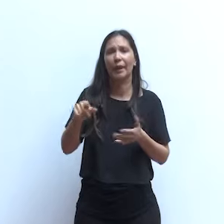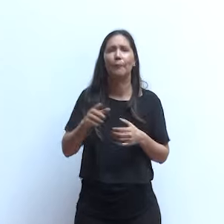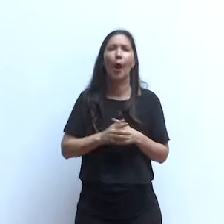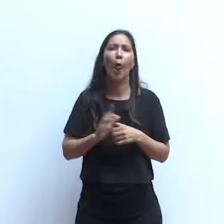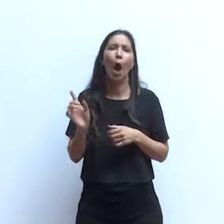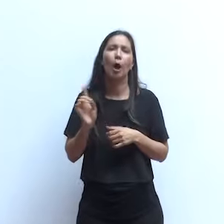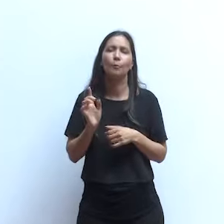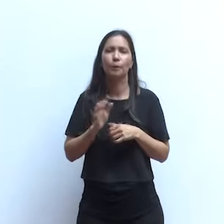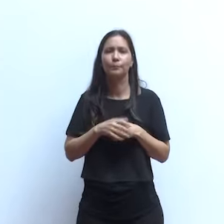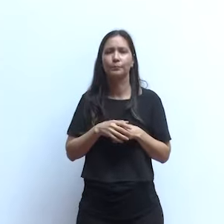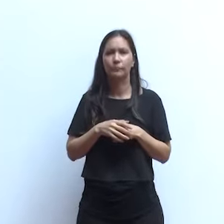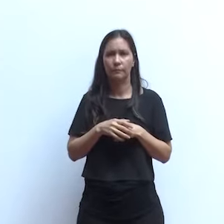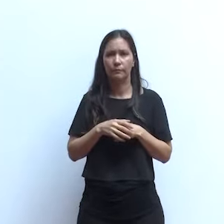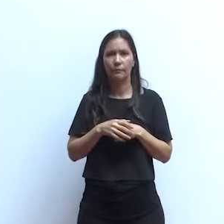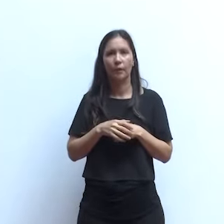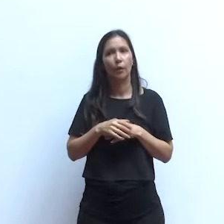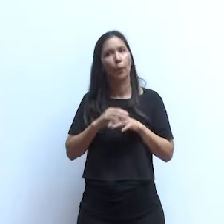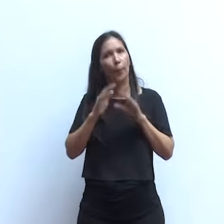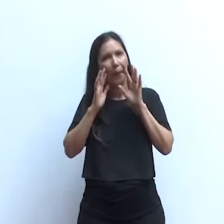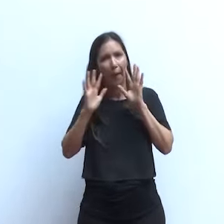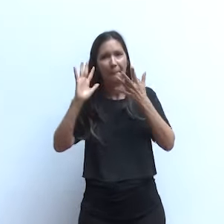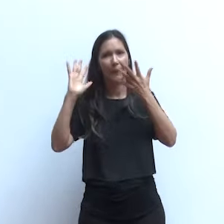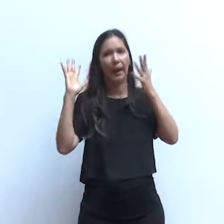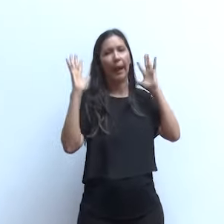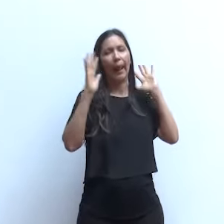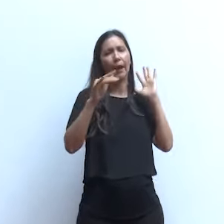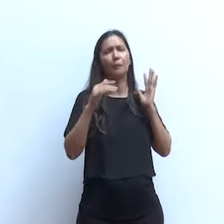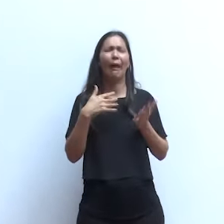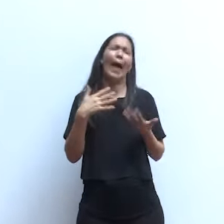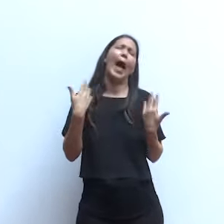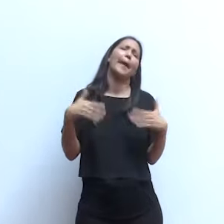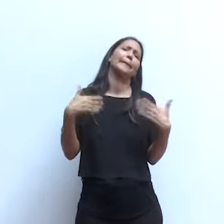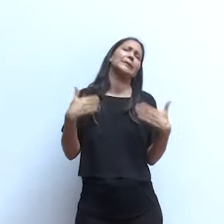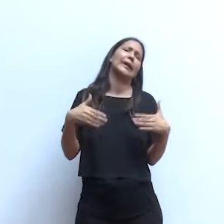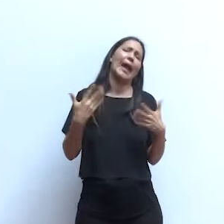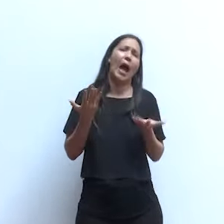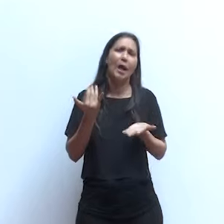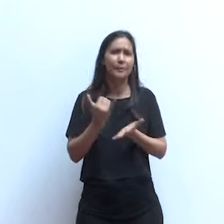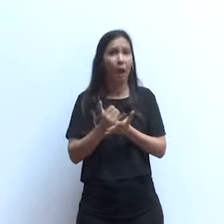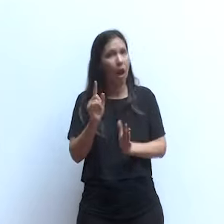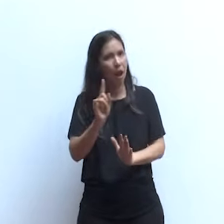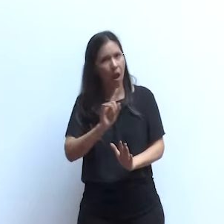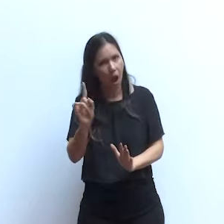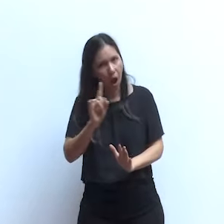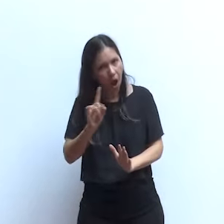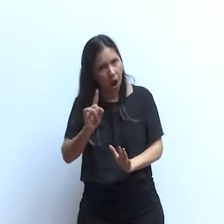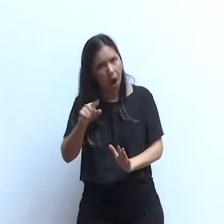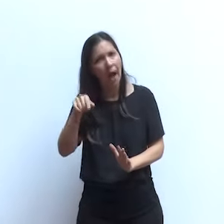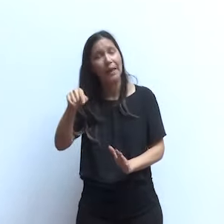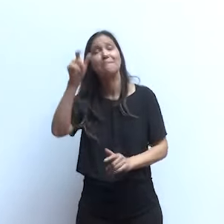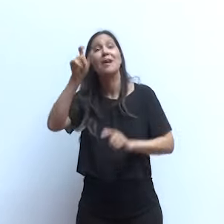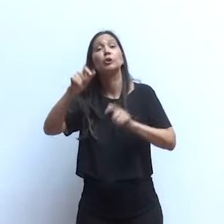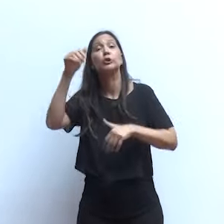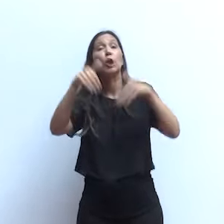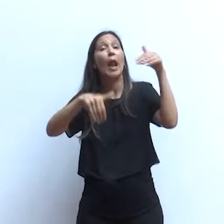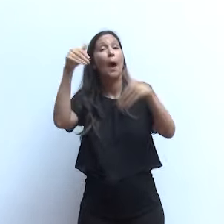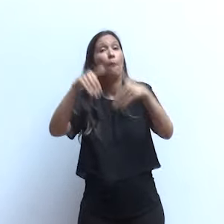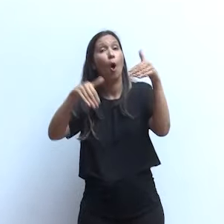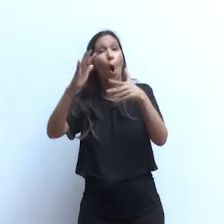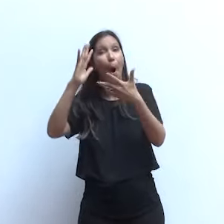subestimar a el fenómeno mi ley no no subestimar al votante de mi ley no subestimar el